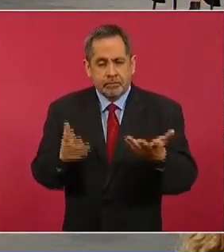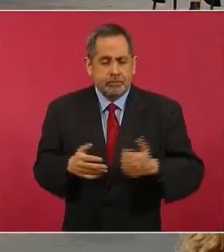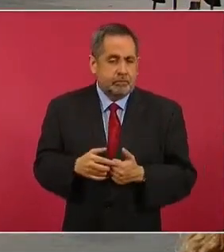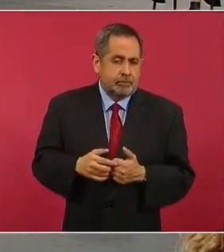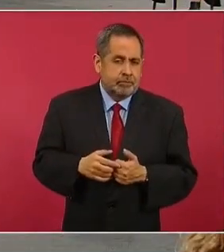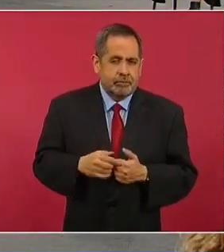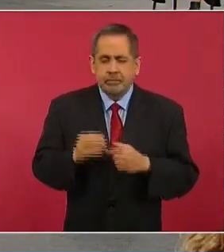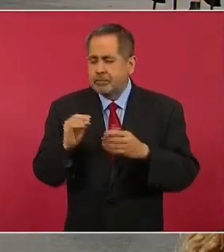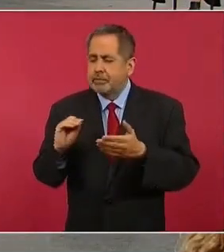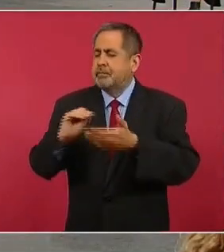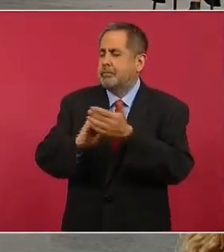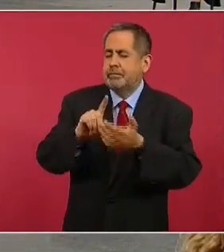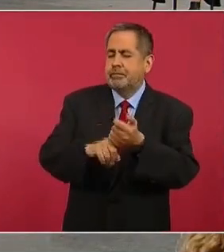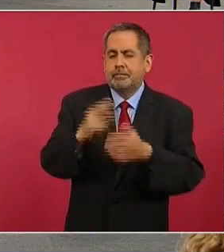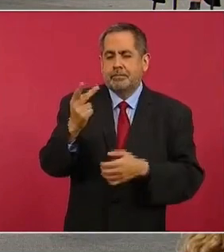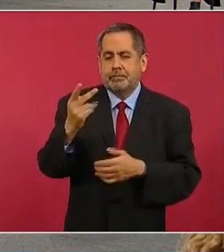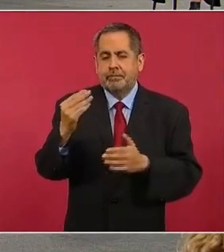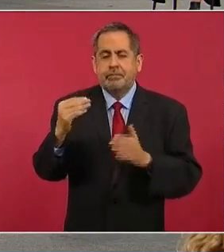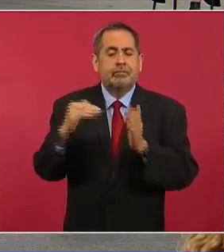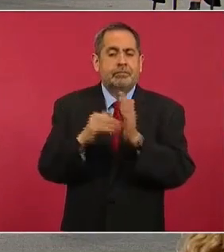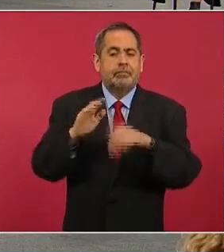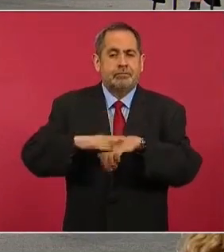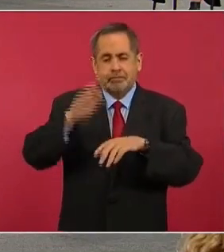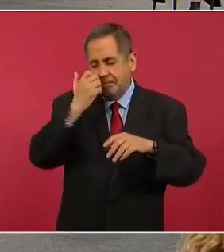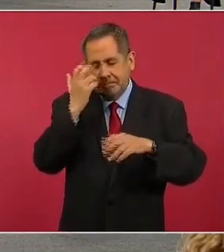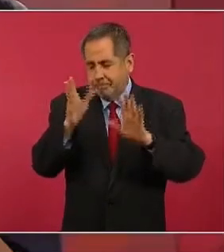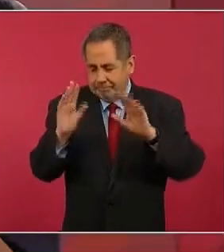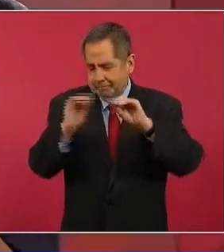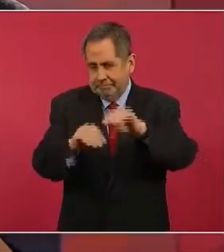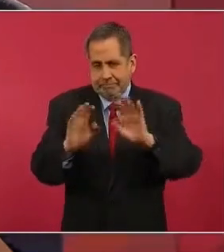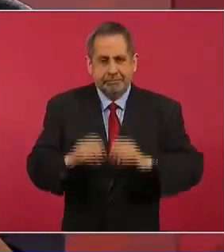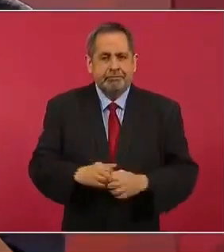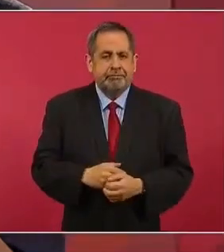Agréguenle 25,000 más, ¿sí?